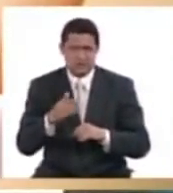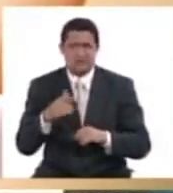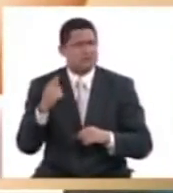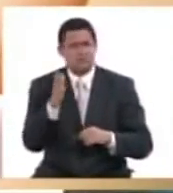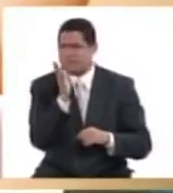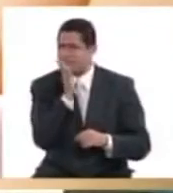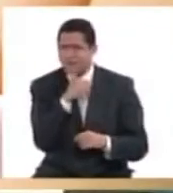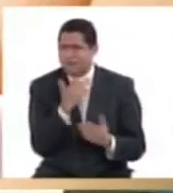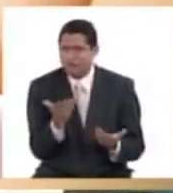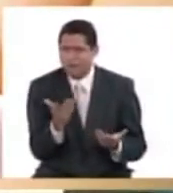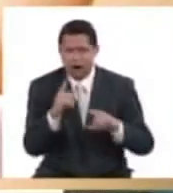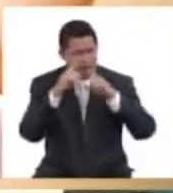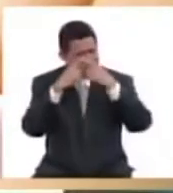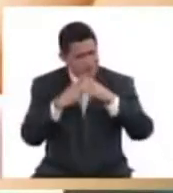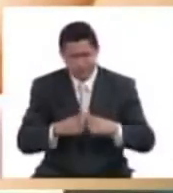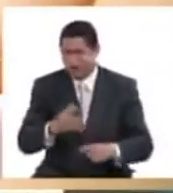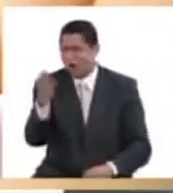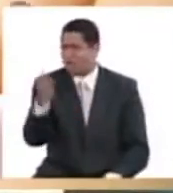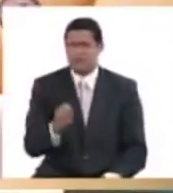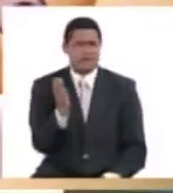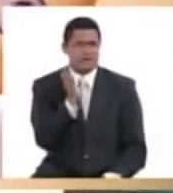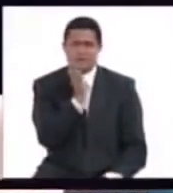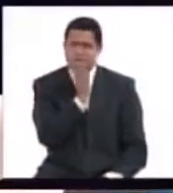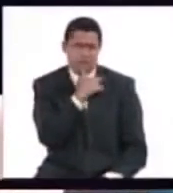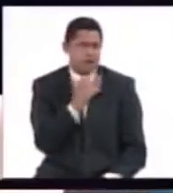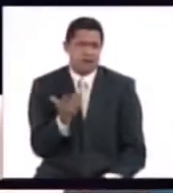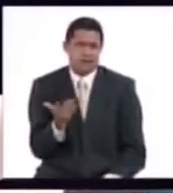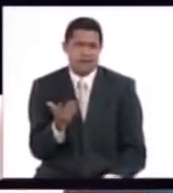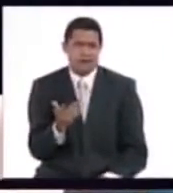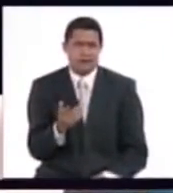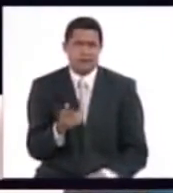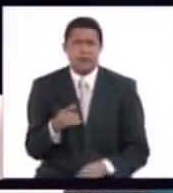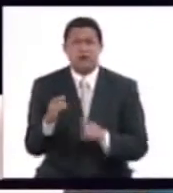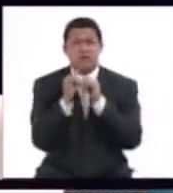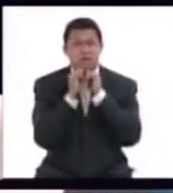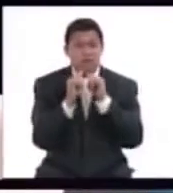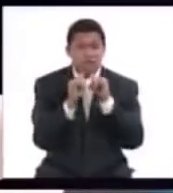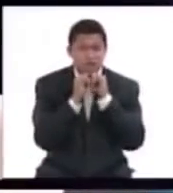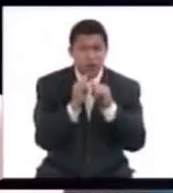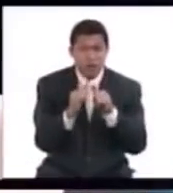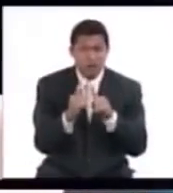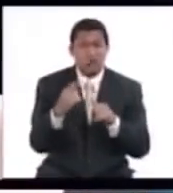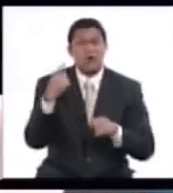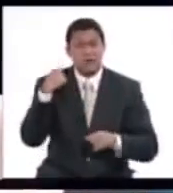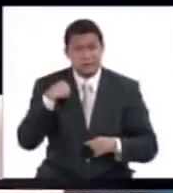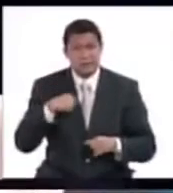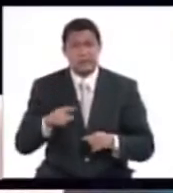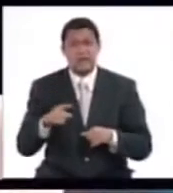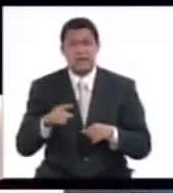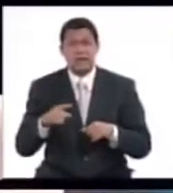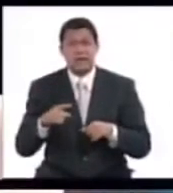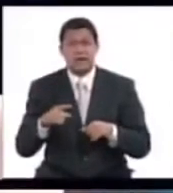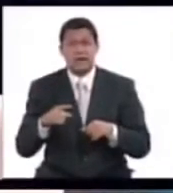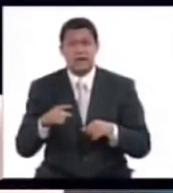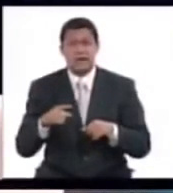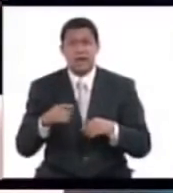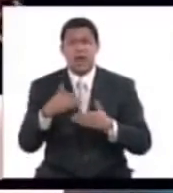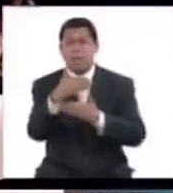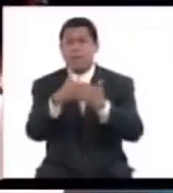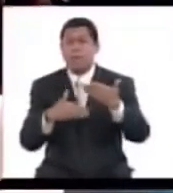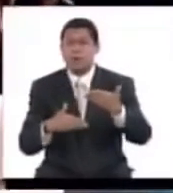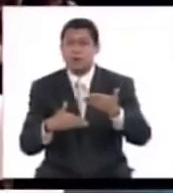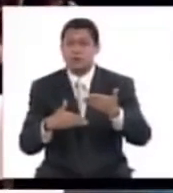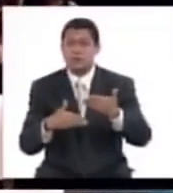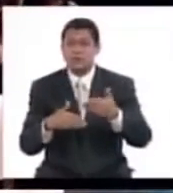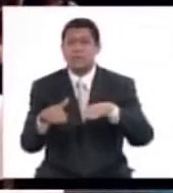tenemos las cifras exactas ni las cifras oficiales, porque eso es una información que la elabora a través del Boletín Epidemiológico